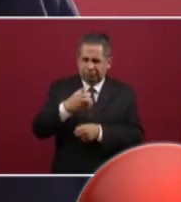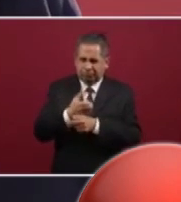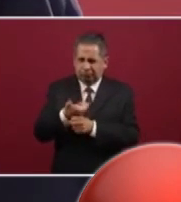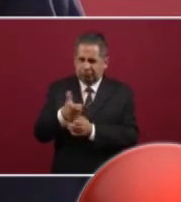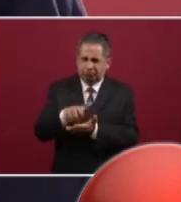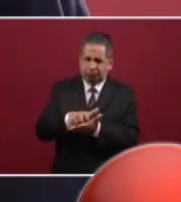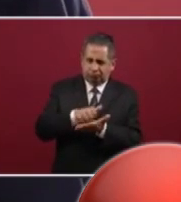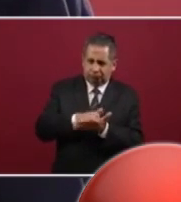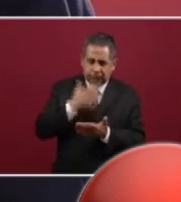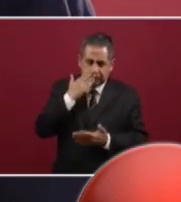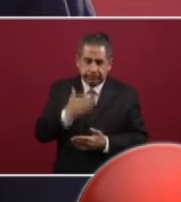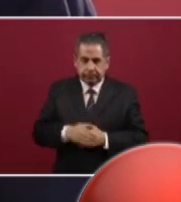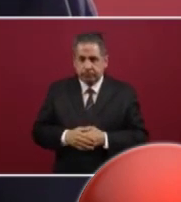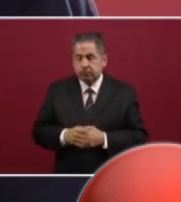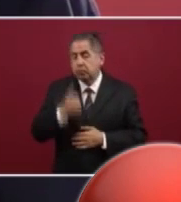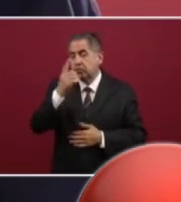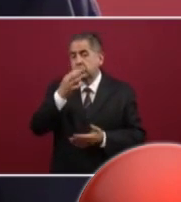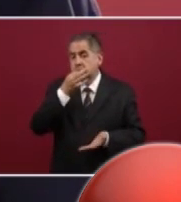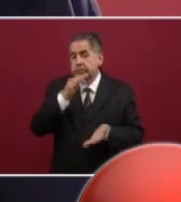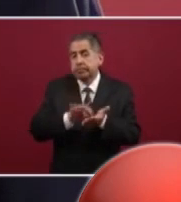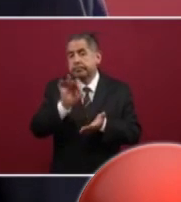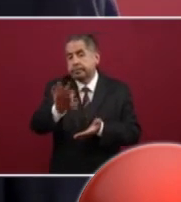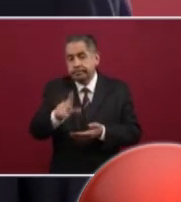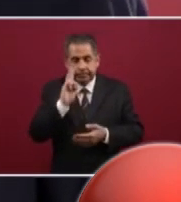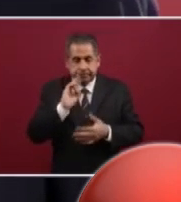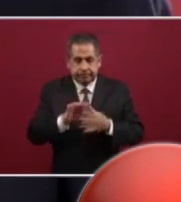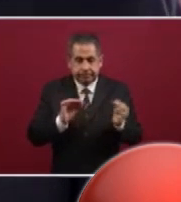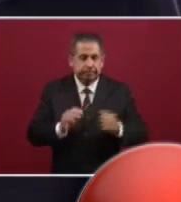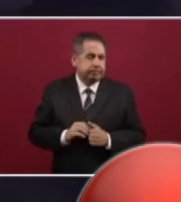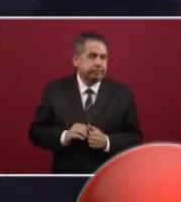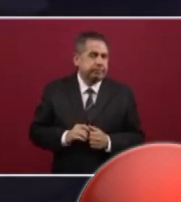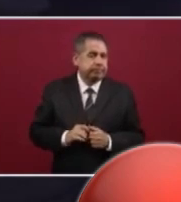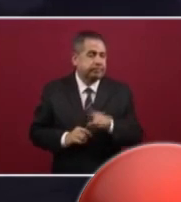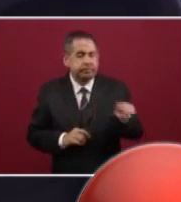Nada más les voy a dar un dato por los que están